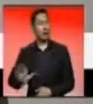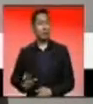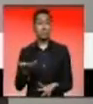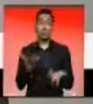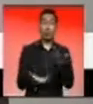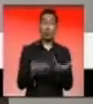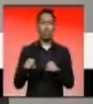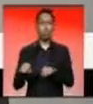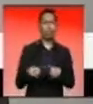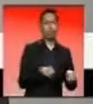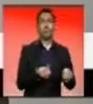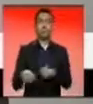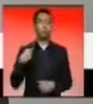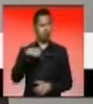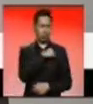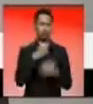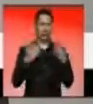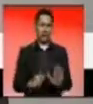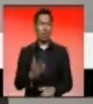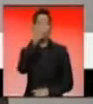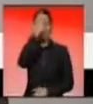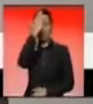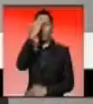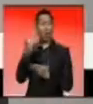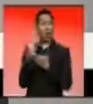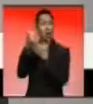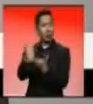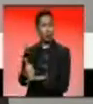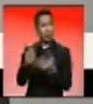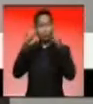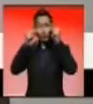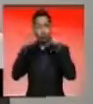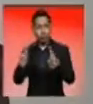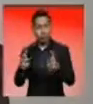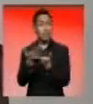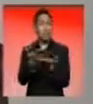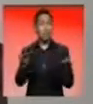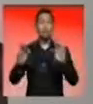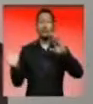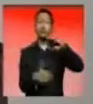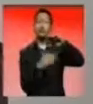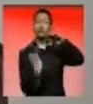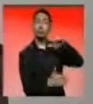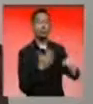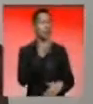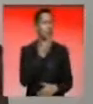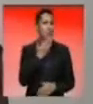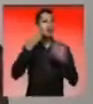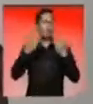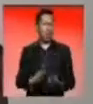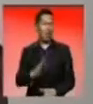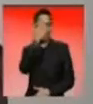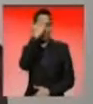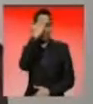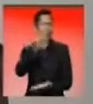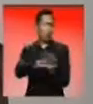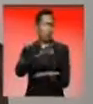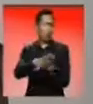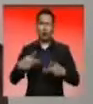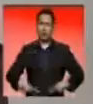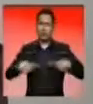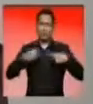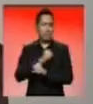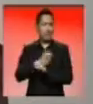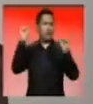evento adverso vamos a preparar también a estos turistas para que sepan cuáles son las vías de evacuación que están expeditas para poder tener